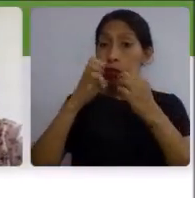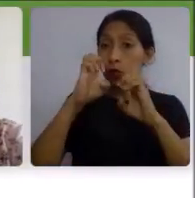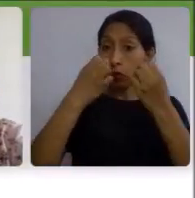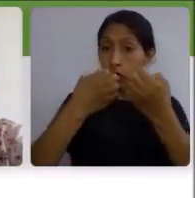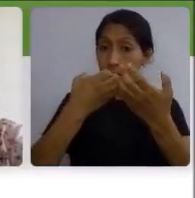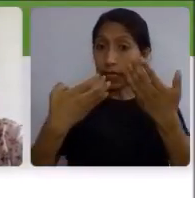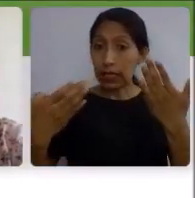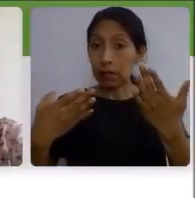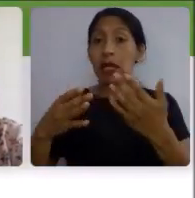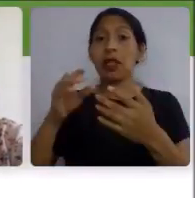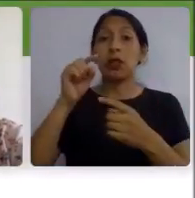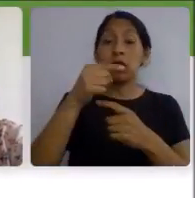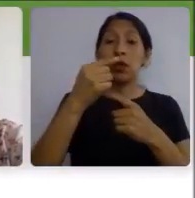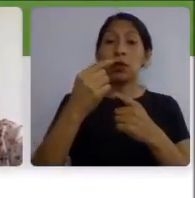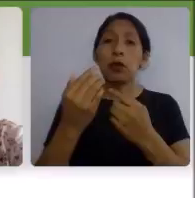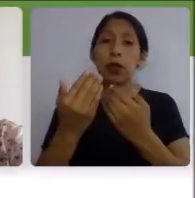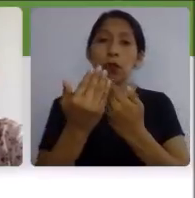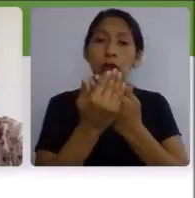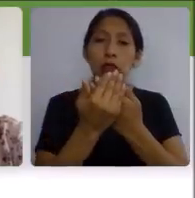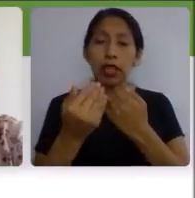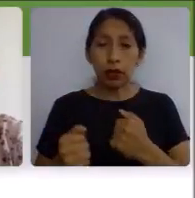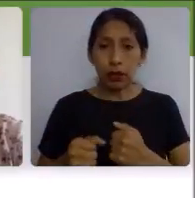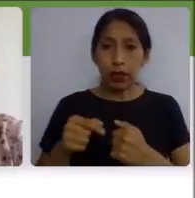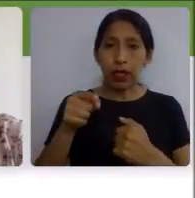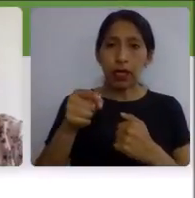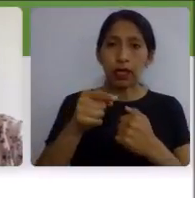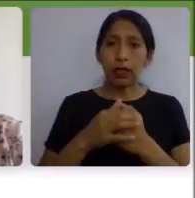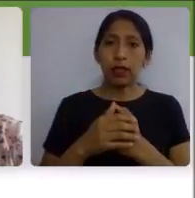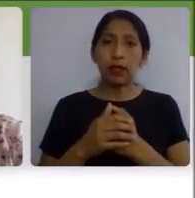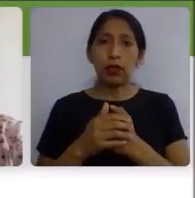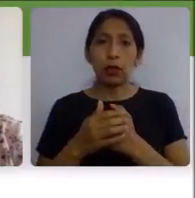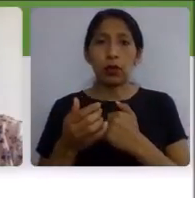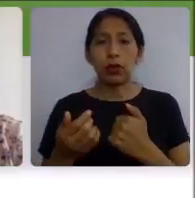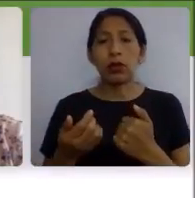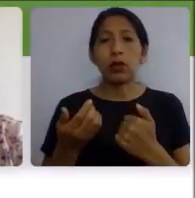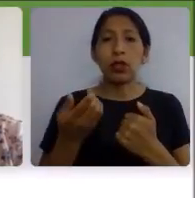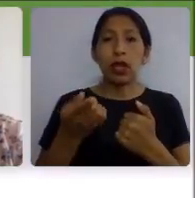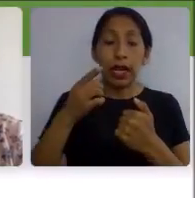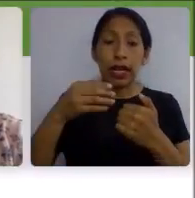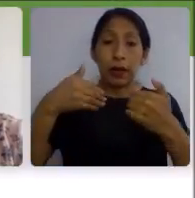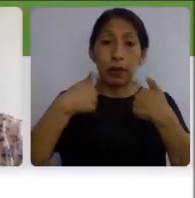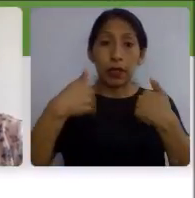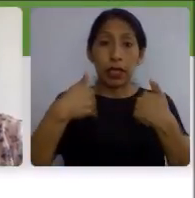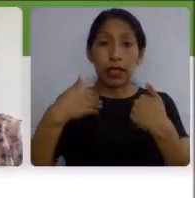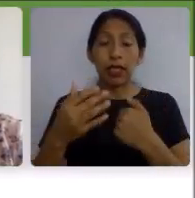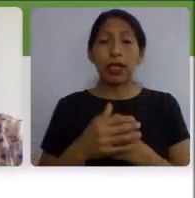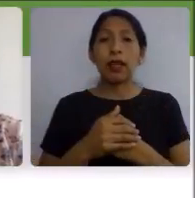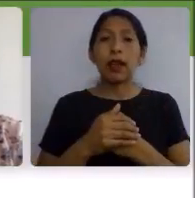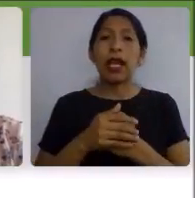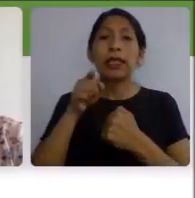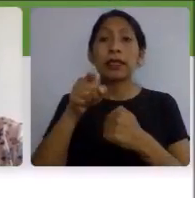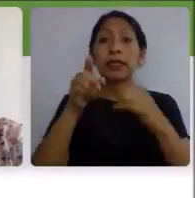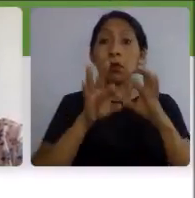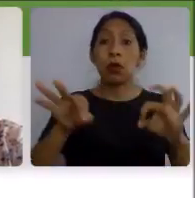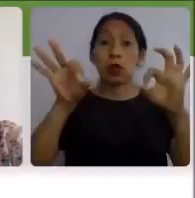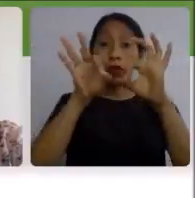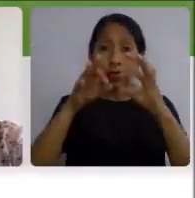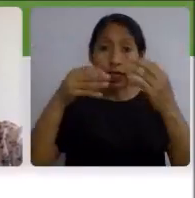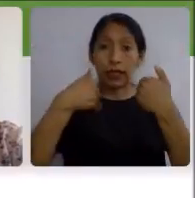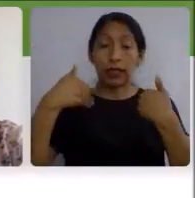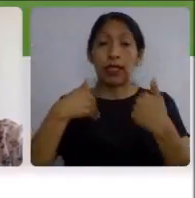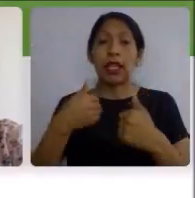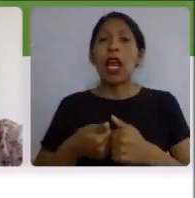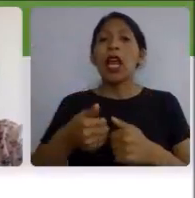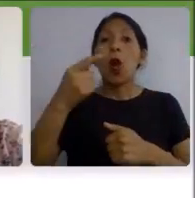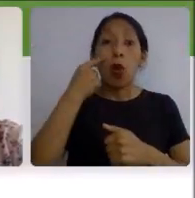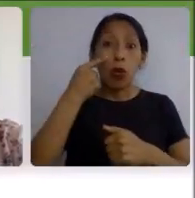mencionaba Cecilia, y que también se repite y posiblemente se sigan repitiendo en diferentes mercados, es importante tener un buen manejo